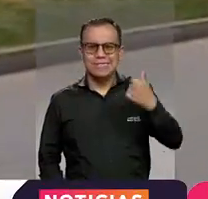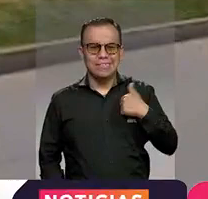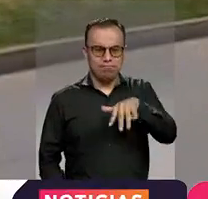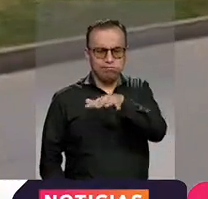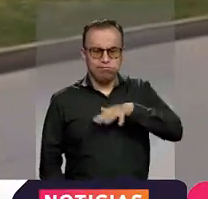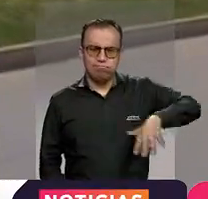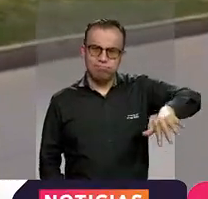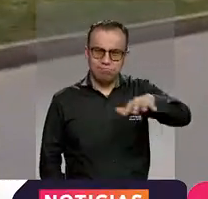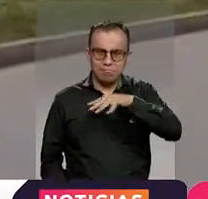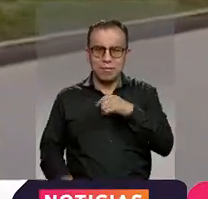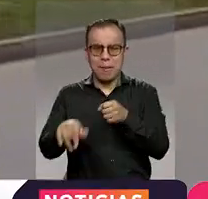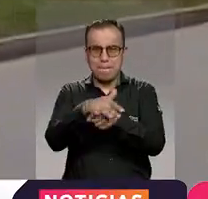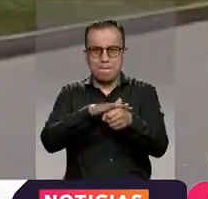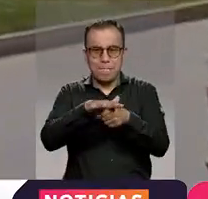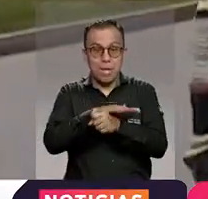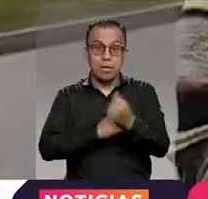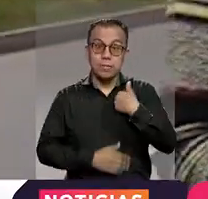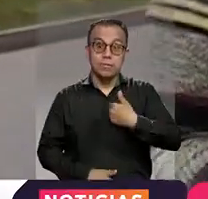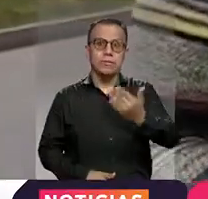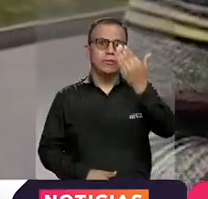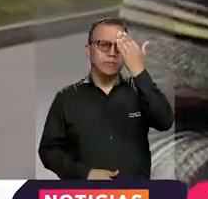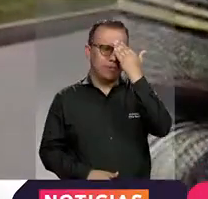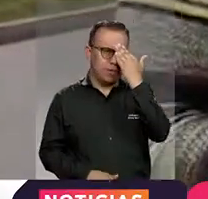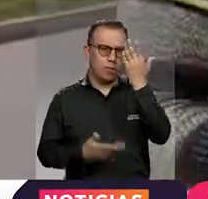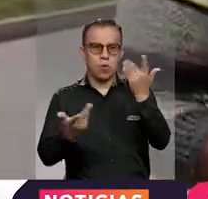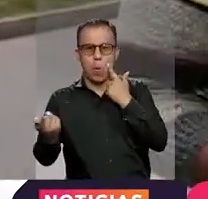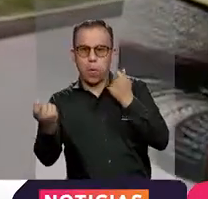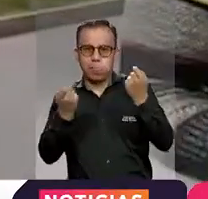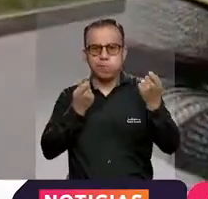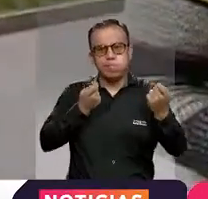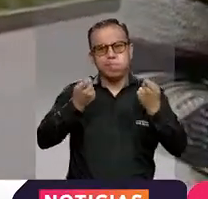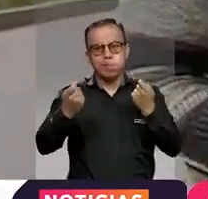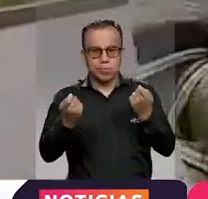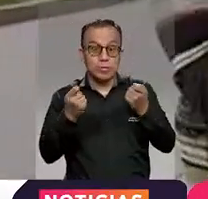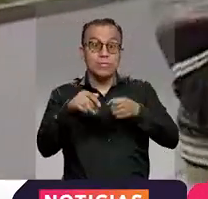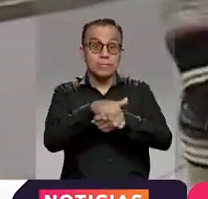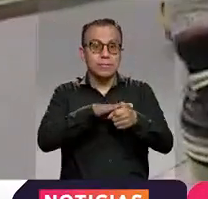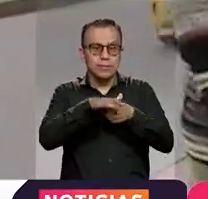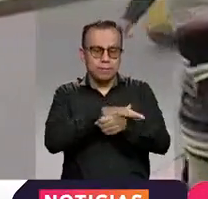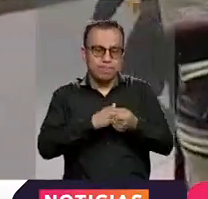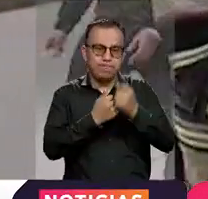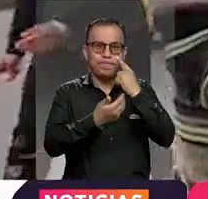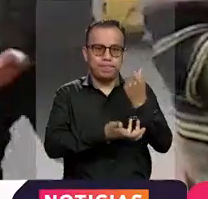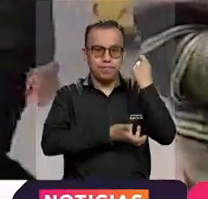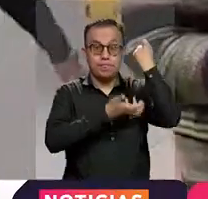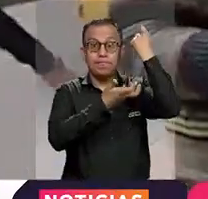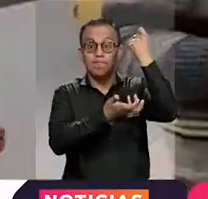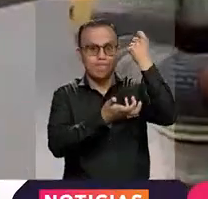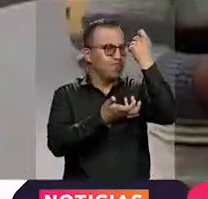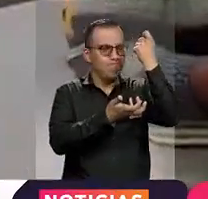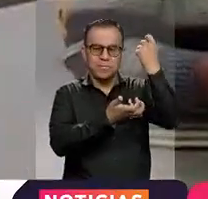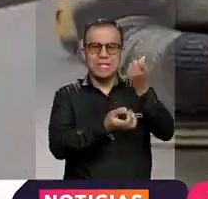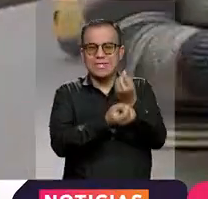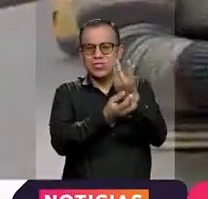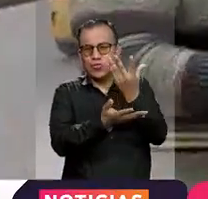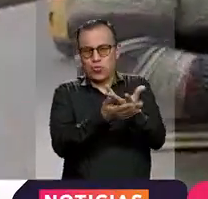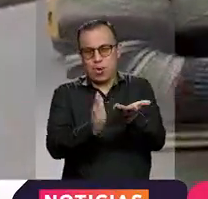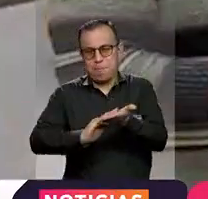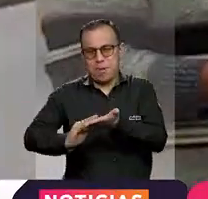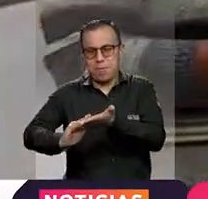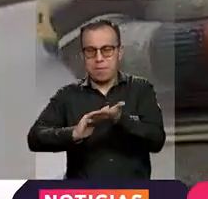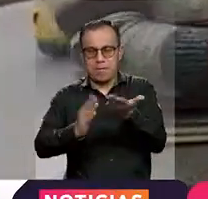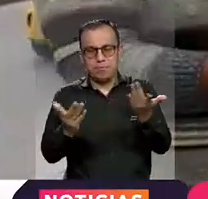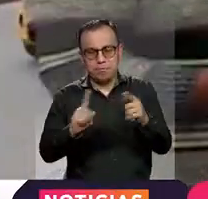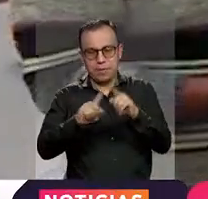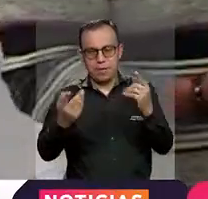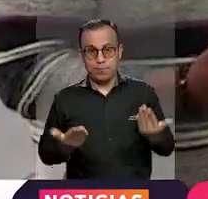sector, la Primavera. Sabemos los momentos complicados que estamos pasando, donde el presupuesto para infraestructura es poco. Entonces, en